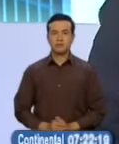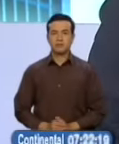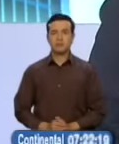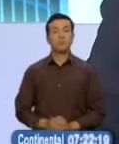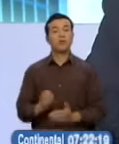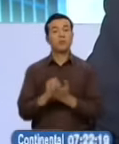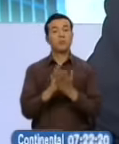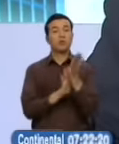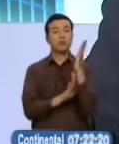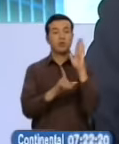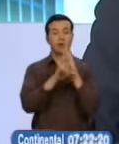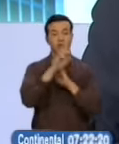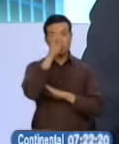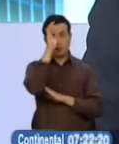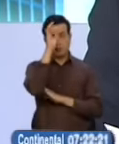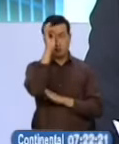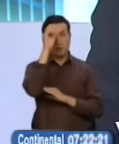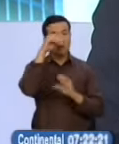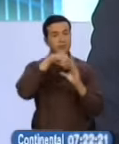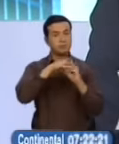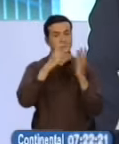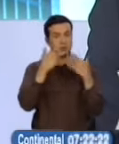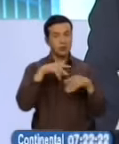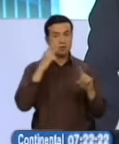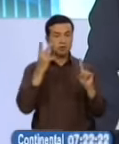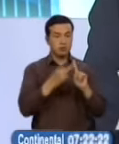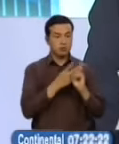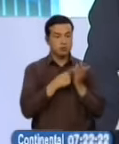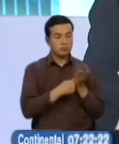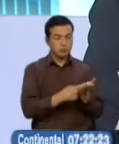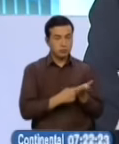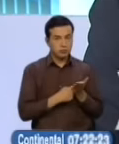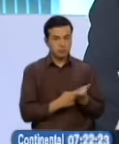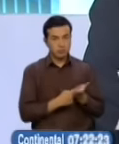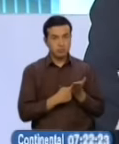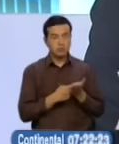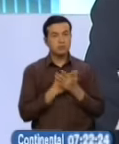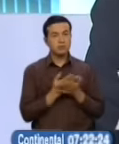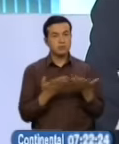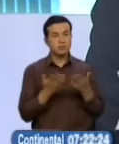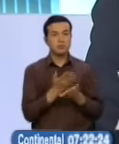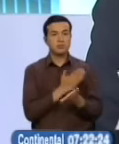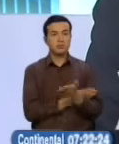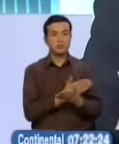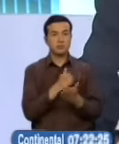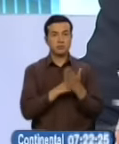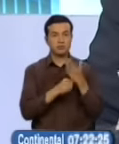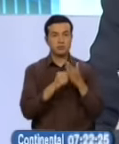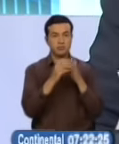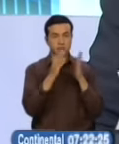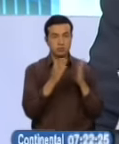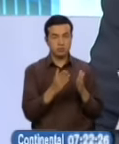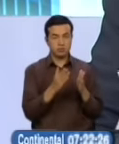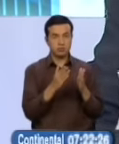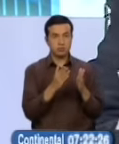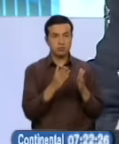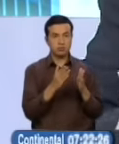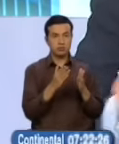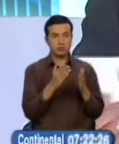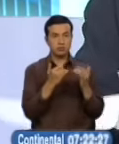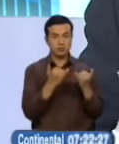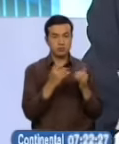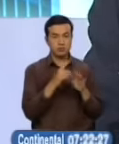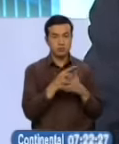El proyecto de ley de cultura ya entró a segundo debate y, como le dije al señor ministro, al actual señor ministro, porque son